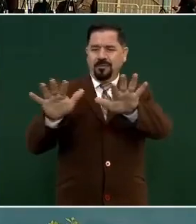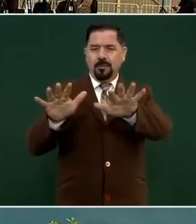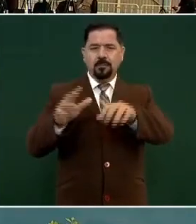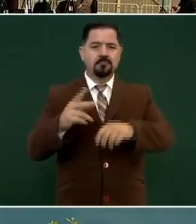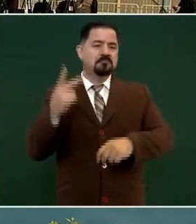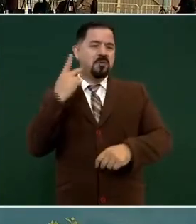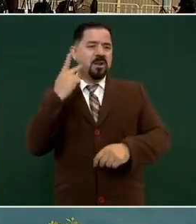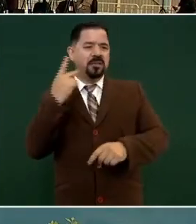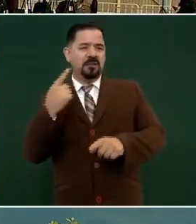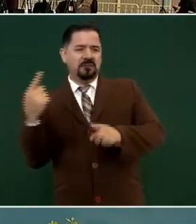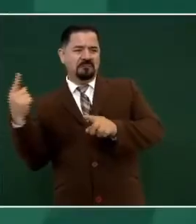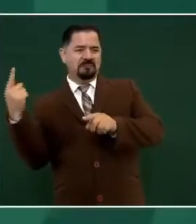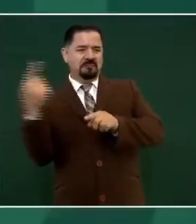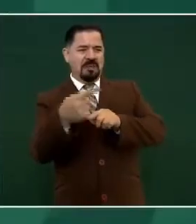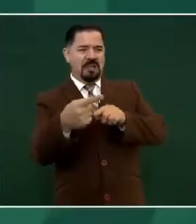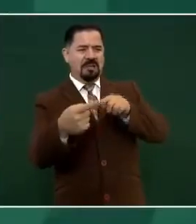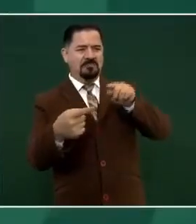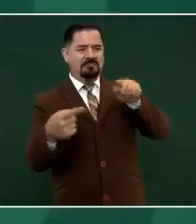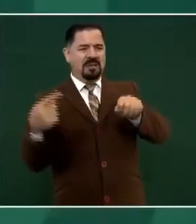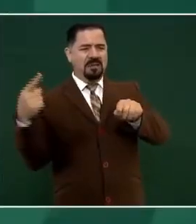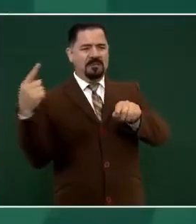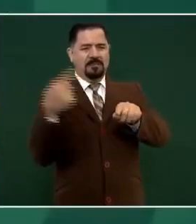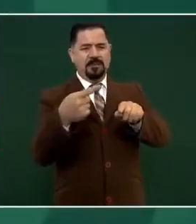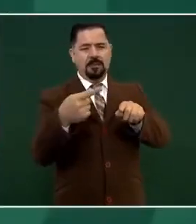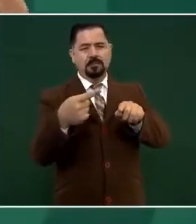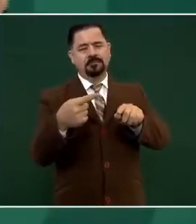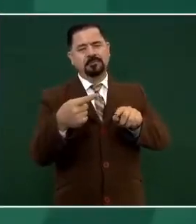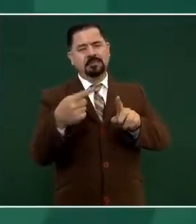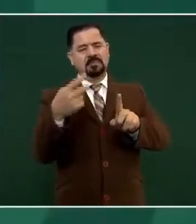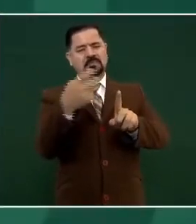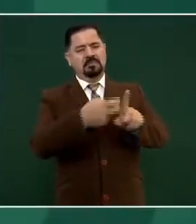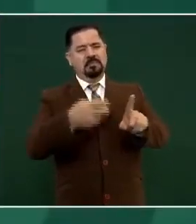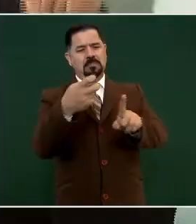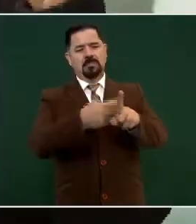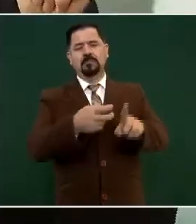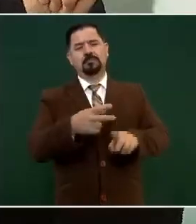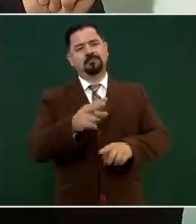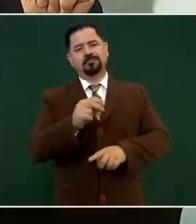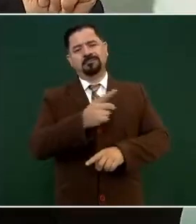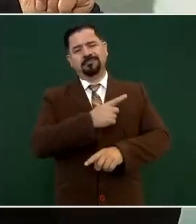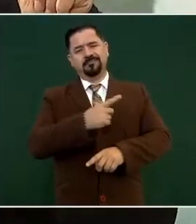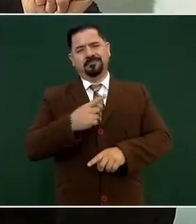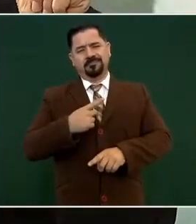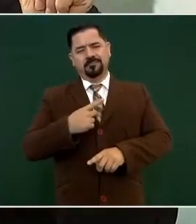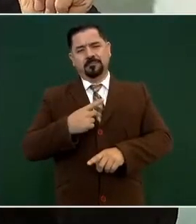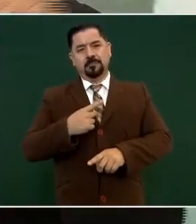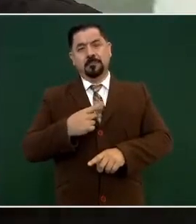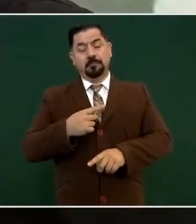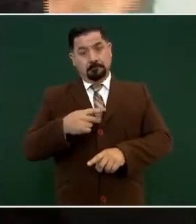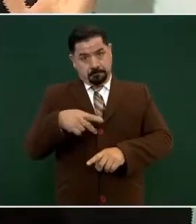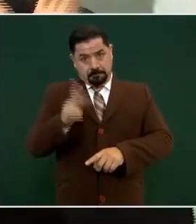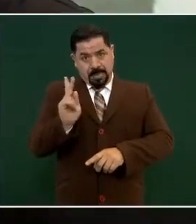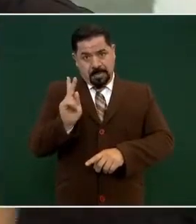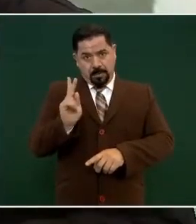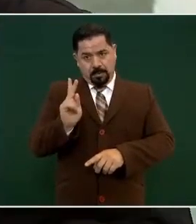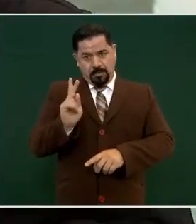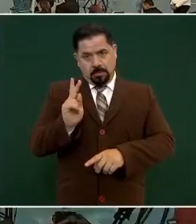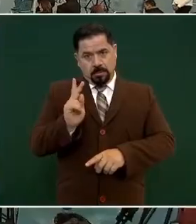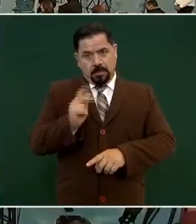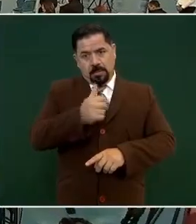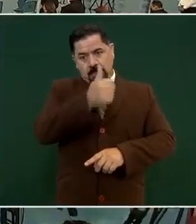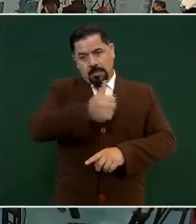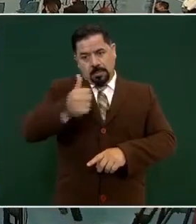políticos, y repito, sin limitar la libertad de expresión,